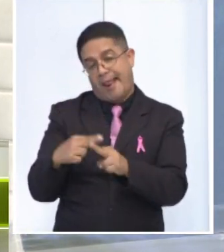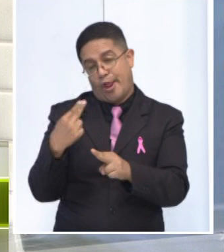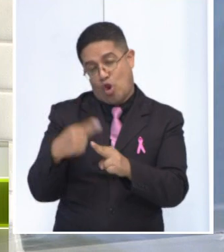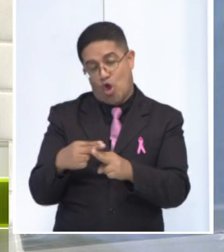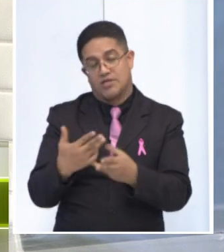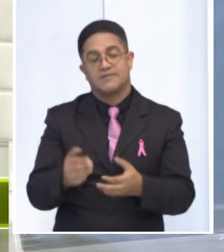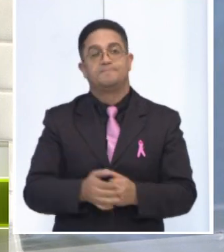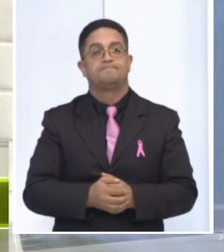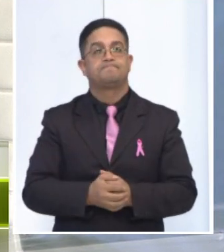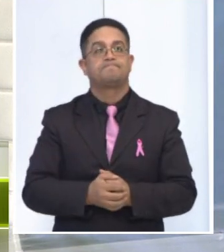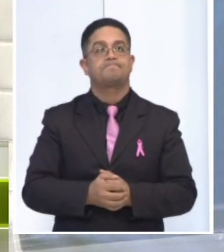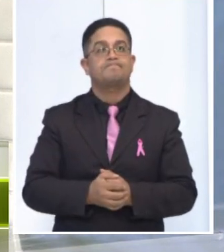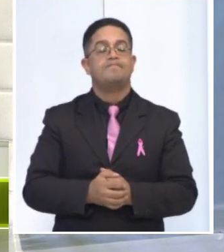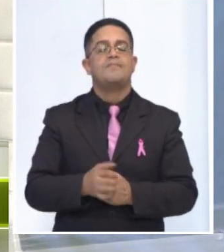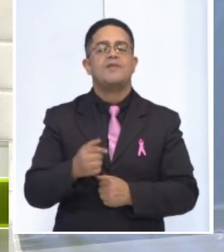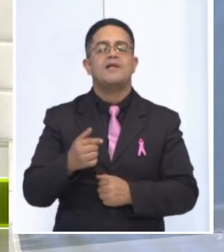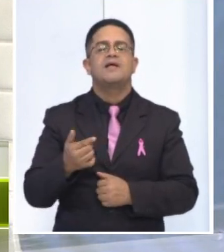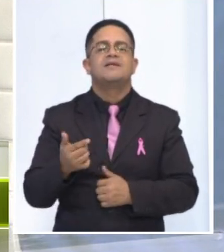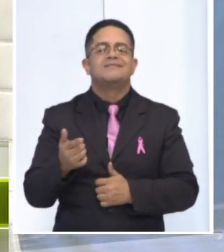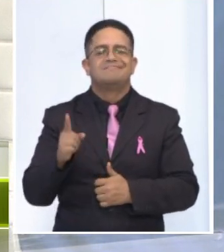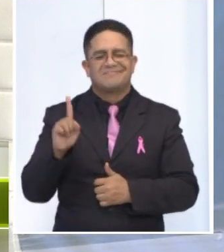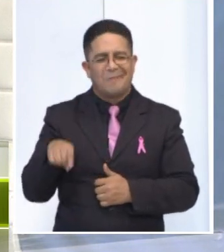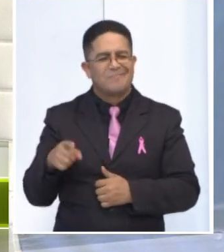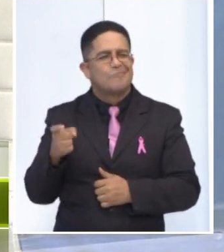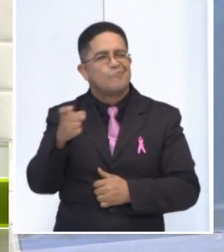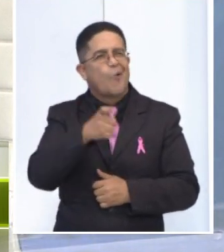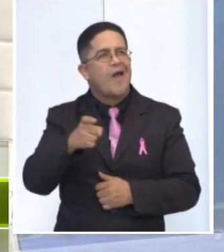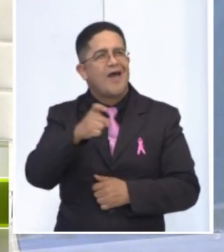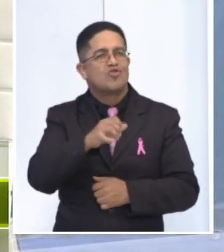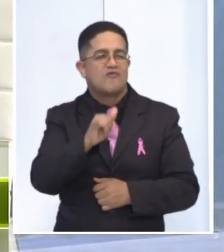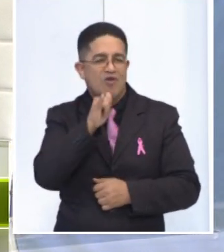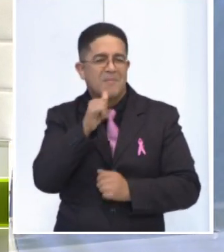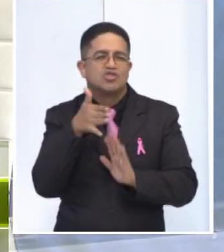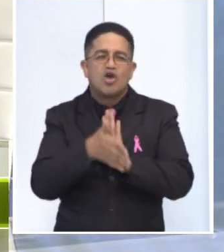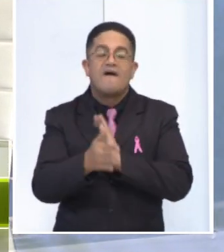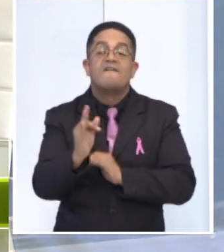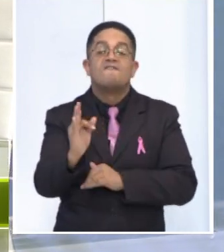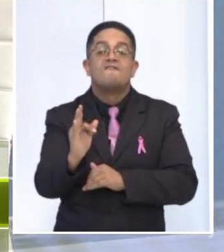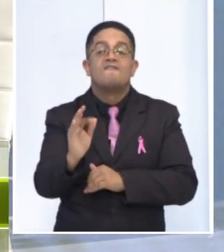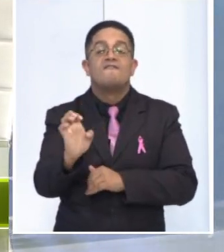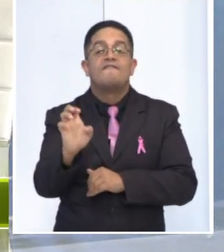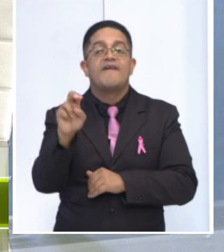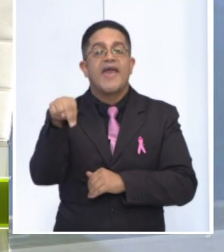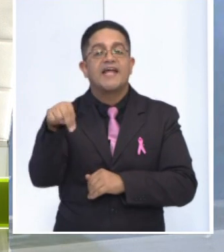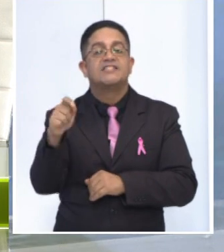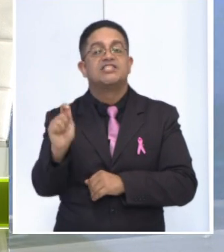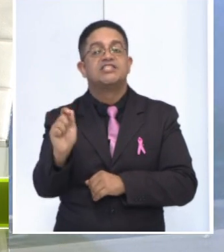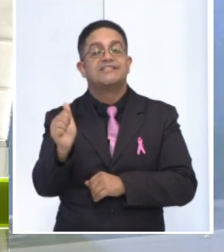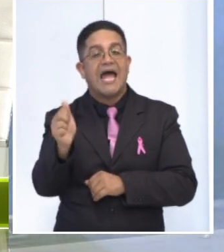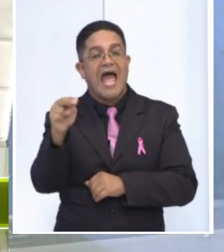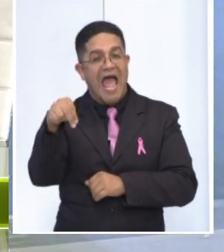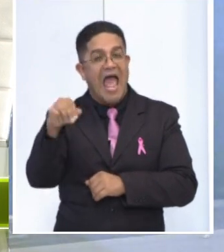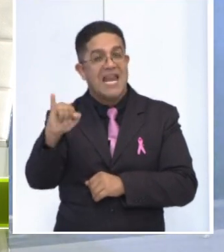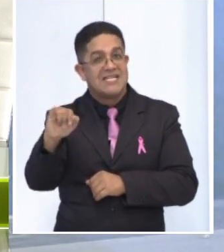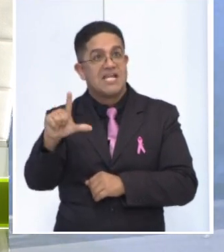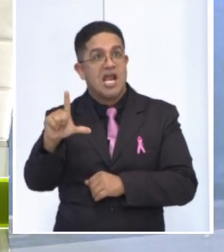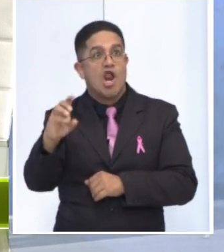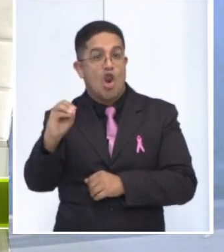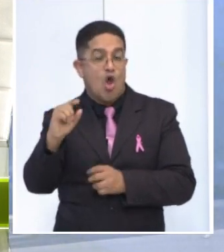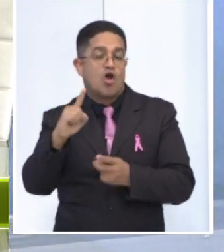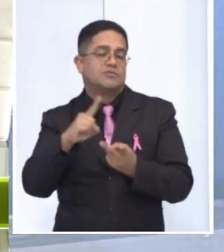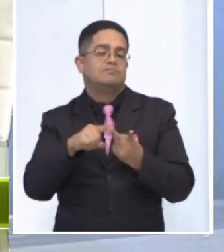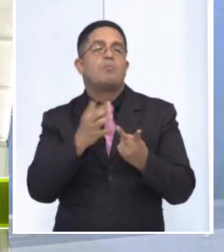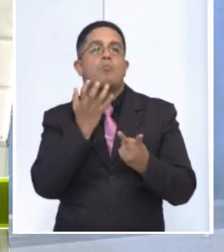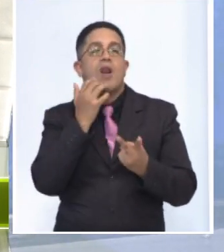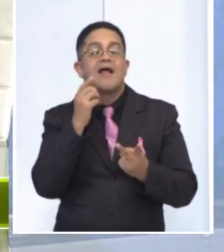Justamente estaba revisando información que tiene que ver con el fentanilo y otras sustancias también están relacionadas, como por ejemplo